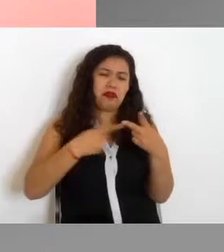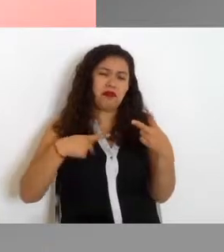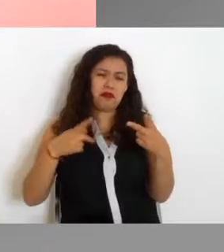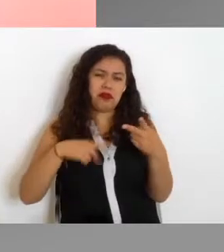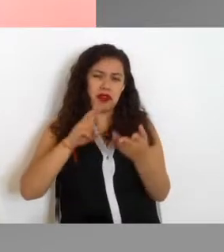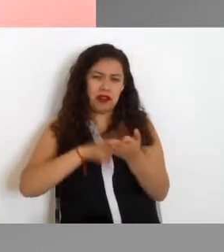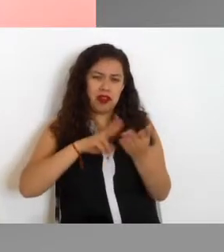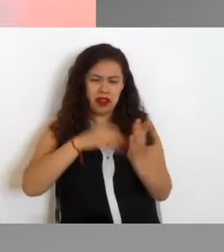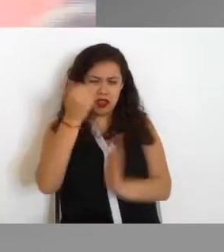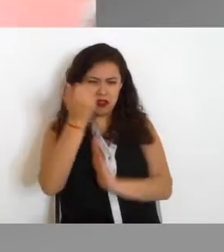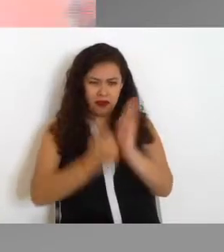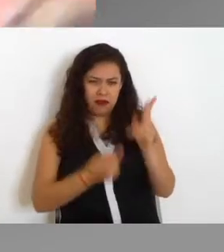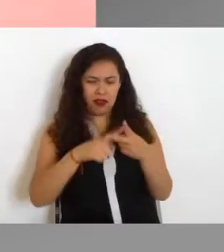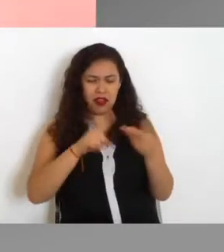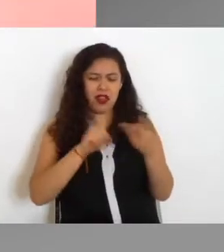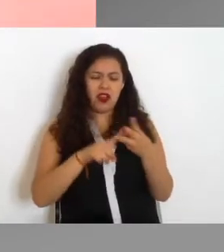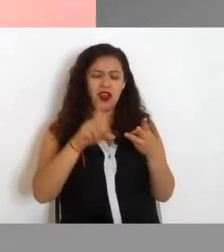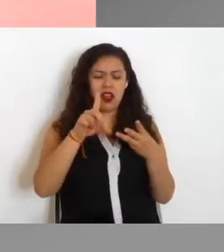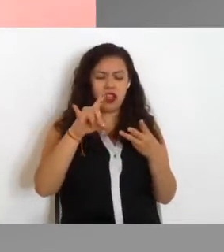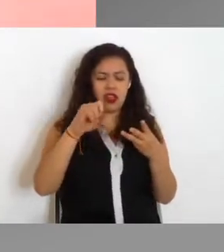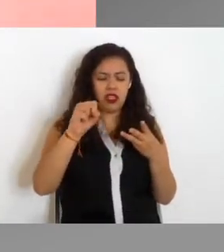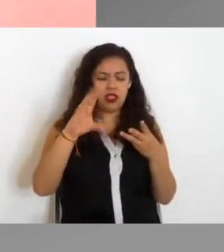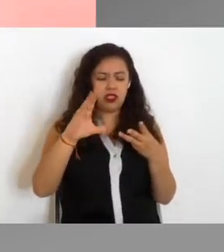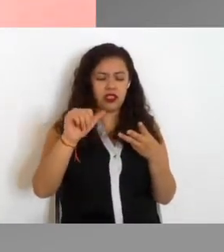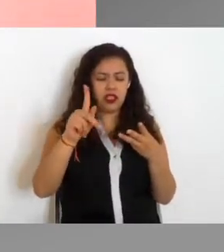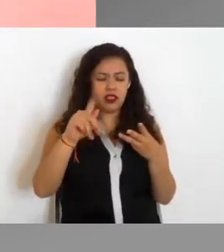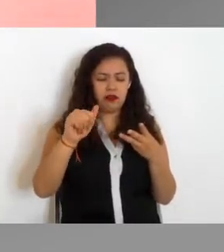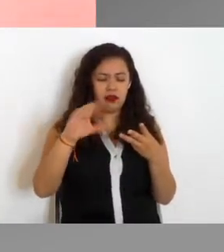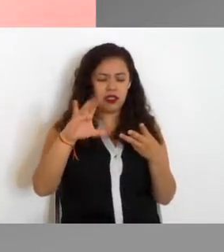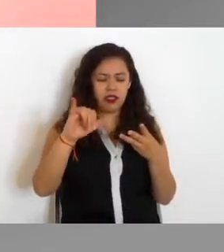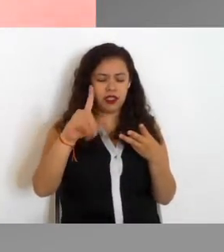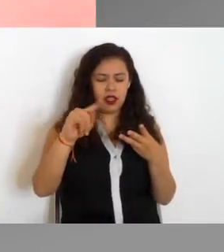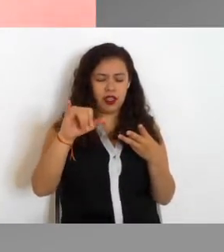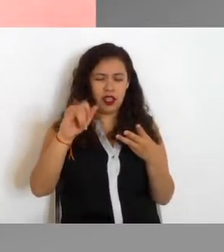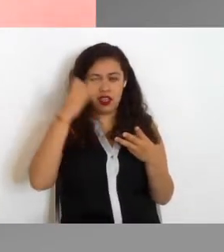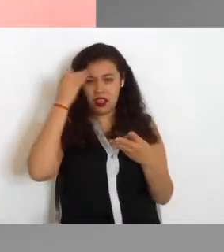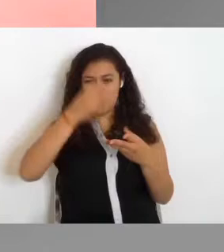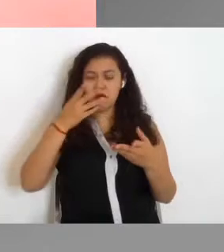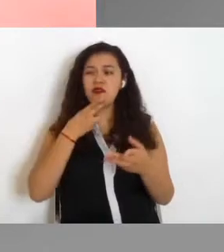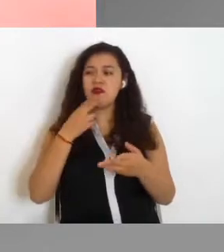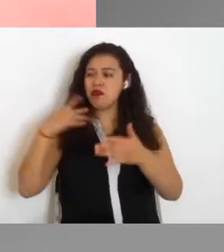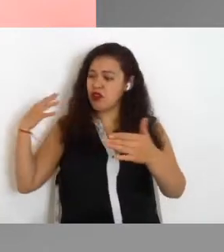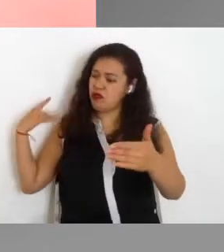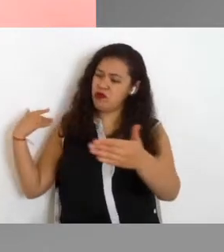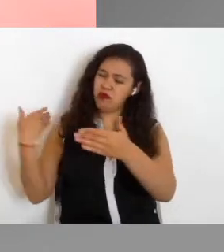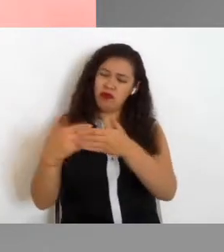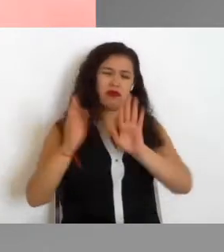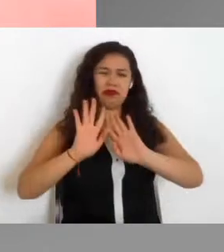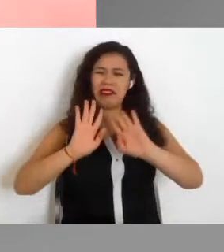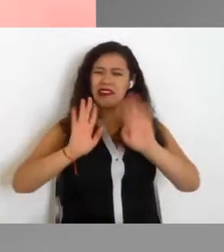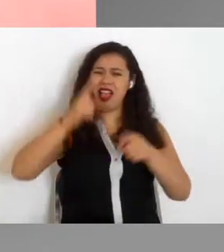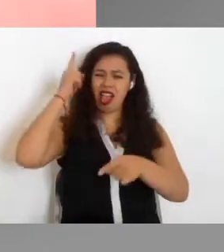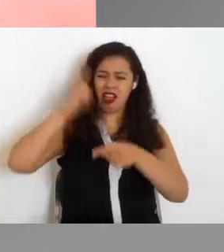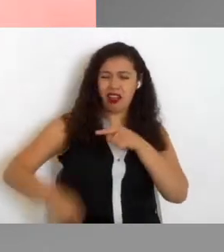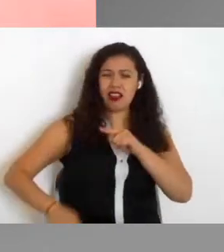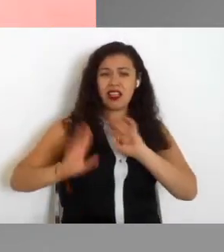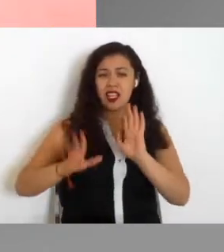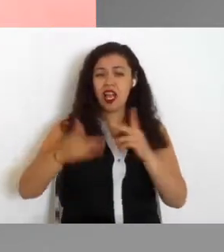o discapacitadas, o sea, estos términos que nos han acompañado a lo largo del tiempo. Son personas y de ahí para adelante.